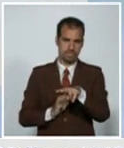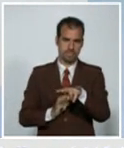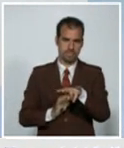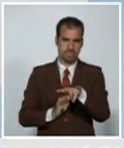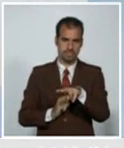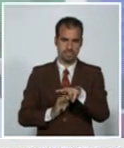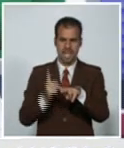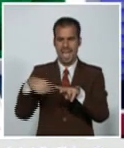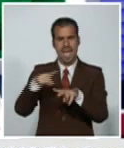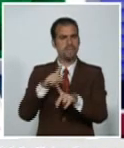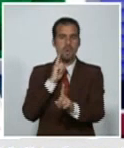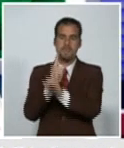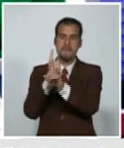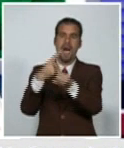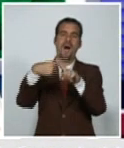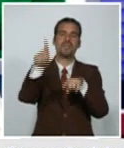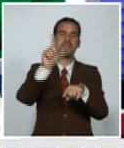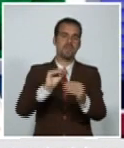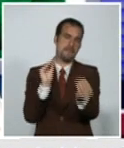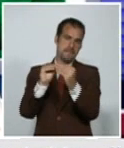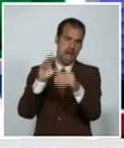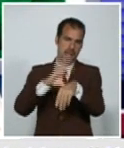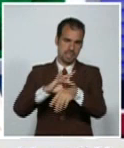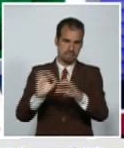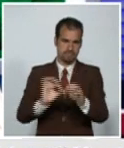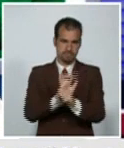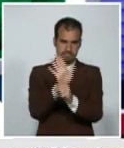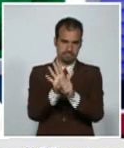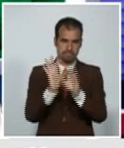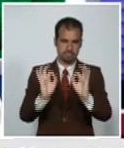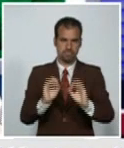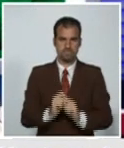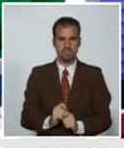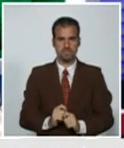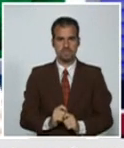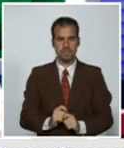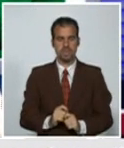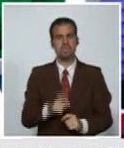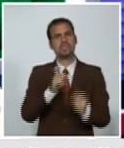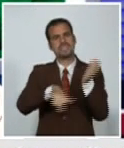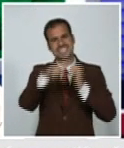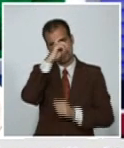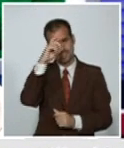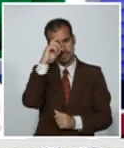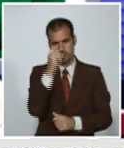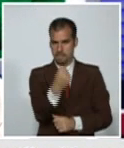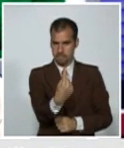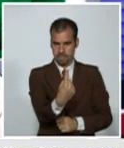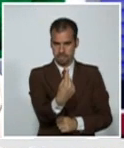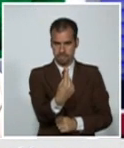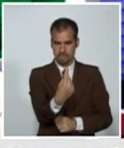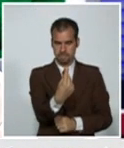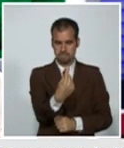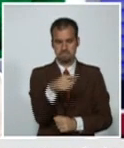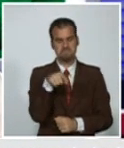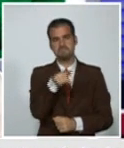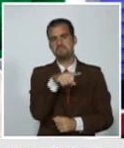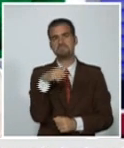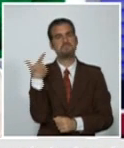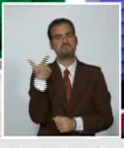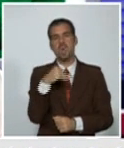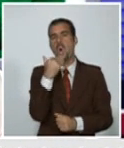confirmados todos, y 1 de la provincia de Santi Espíritus, que se trabaja porque no se había podido